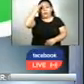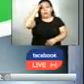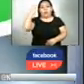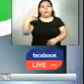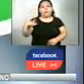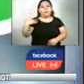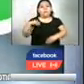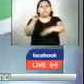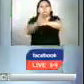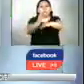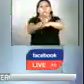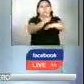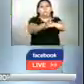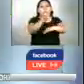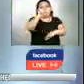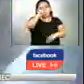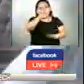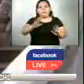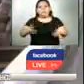de recomendaciones.